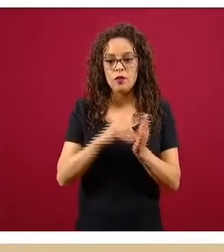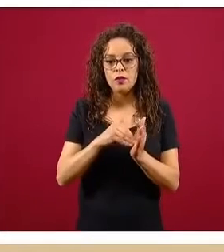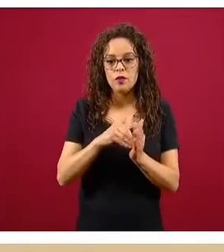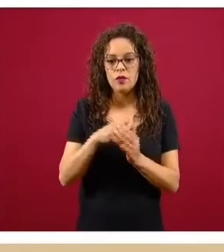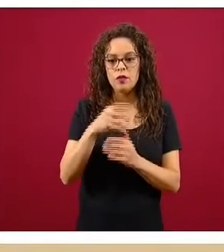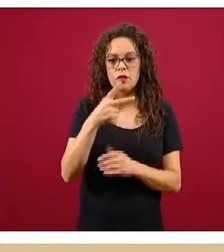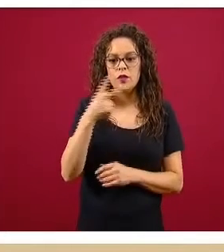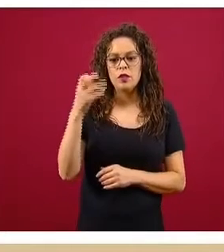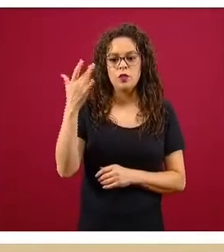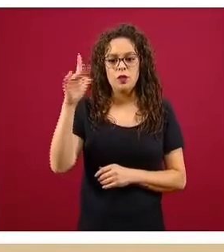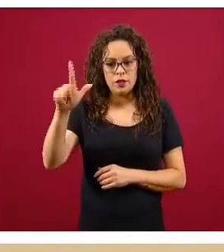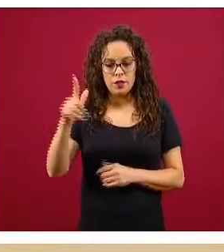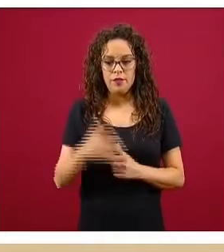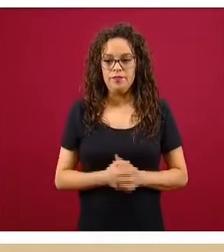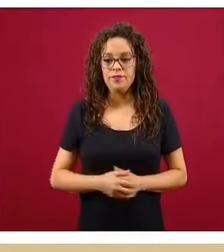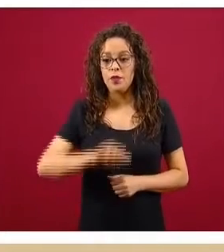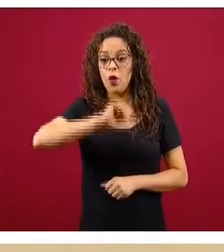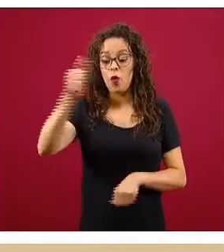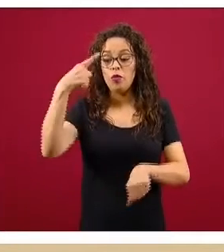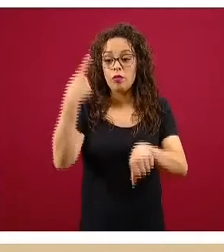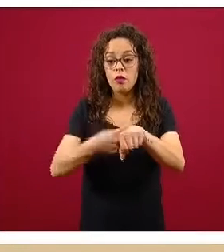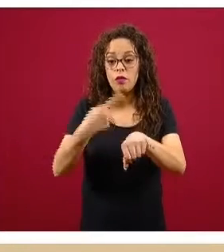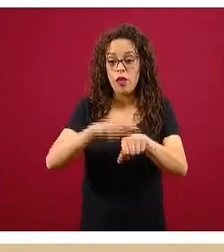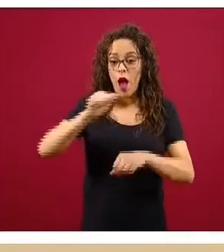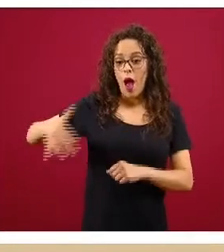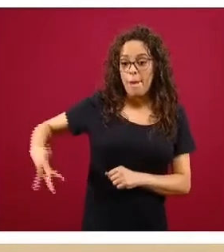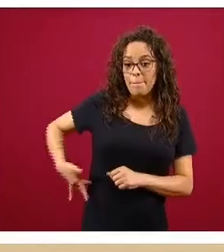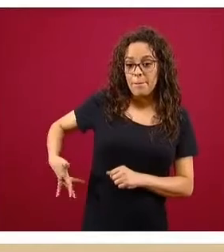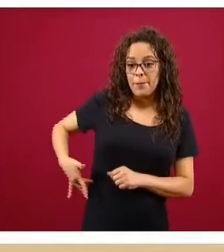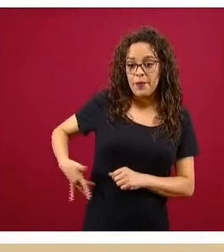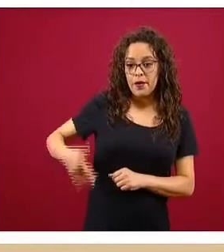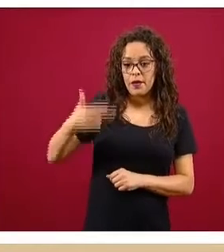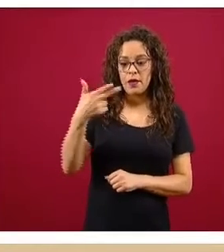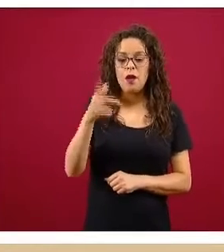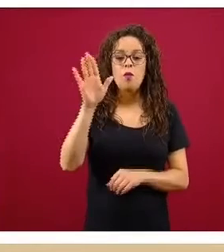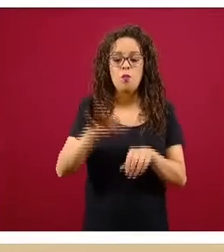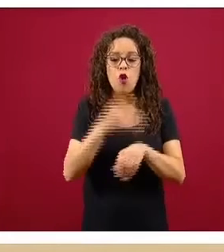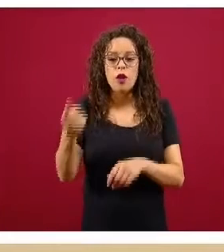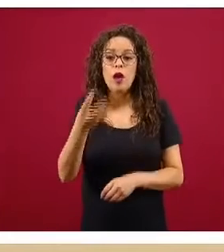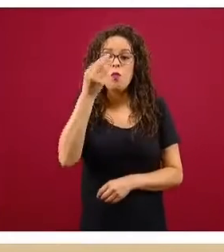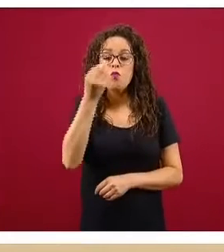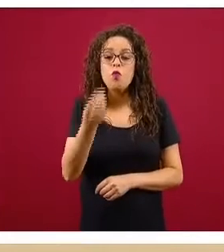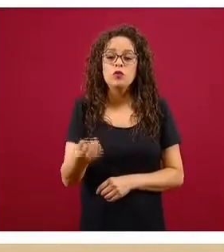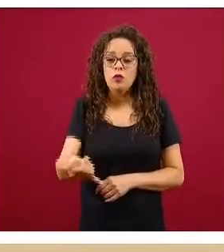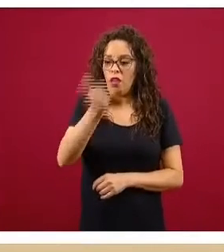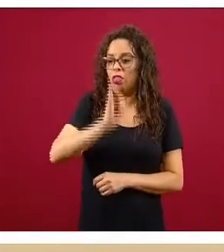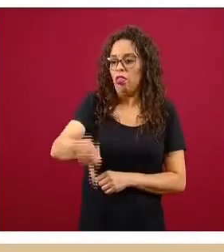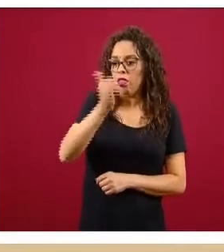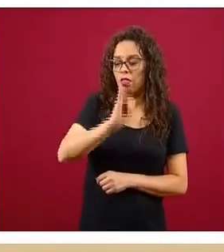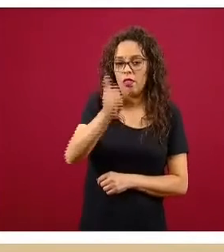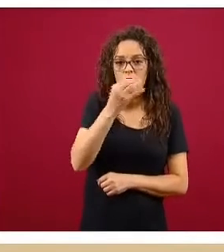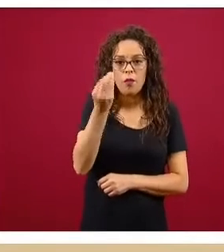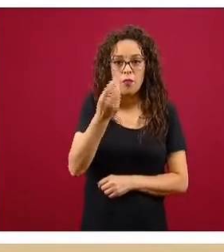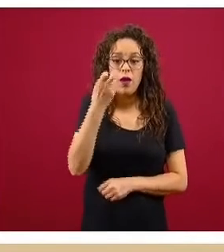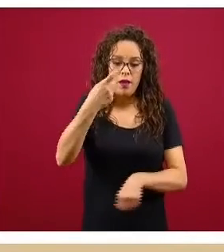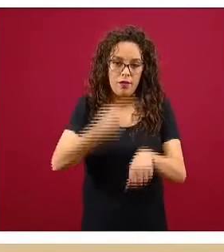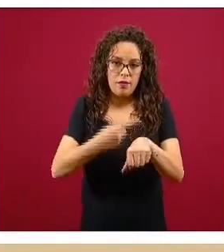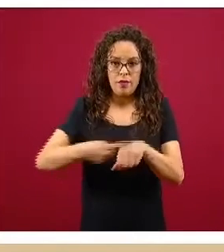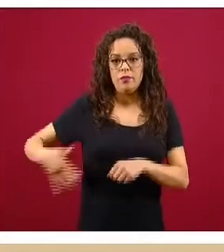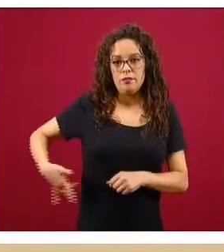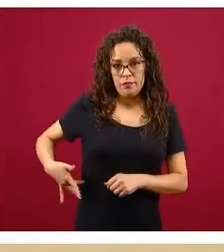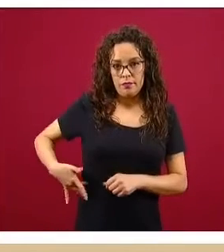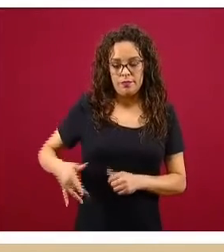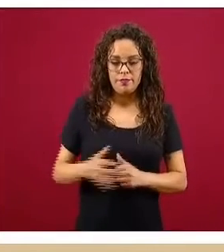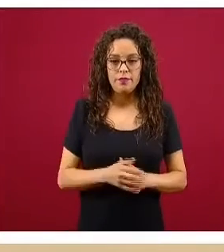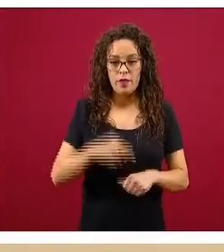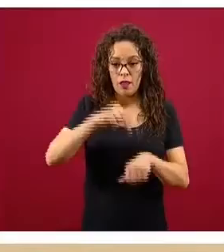tenemos otras, enfermedad hepática, muchas veces problemas asociados tanto por el consumo de alcohol, pero también un componente importante que lo comentó el doctor López-Gatell en la